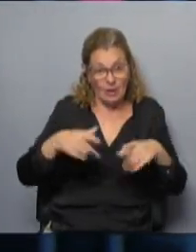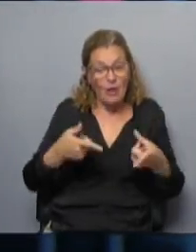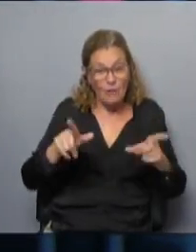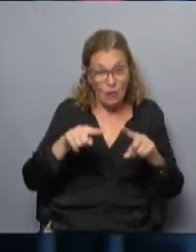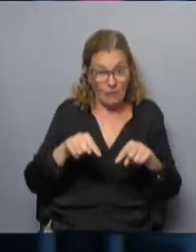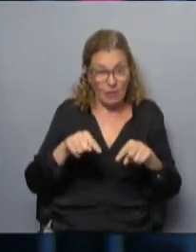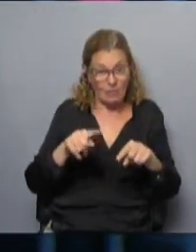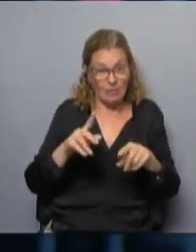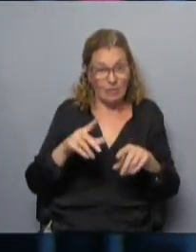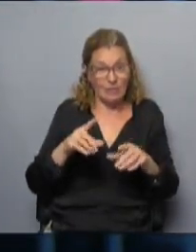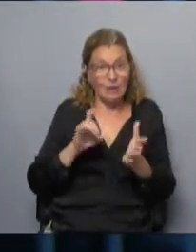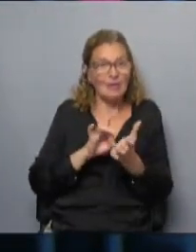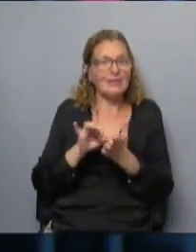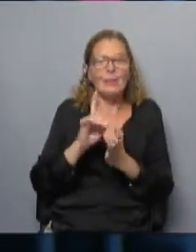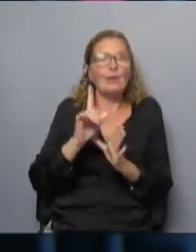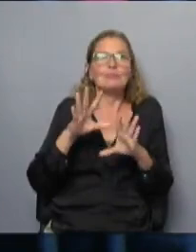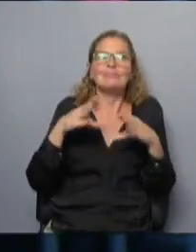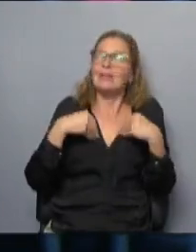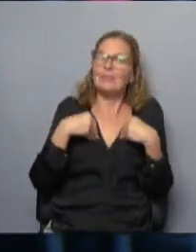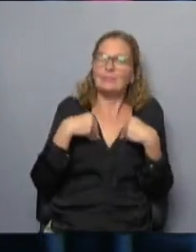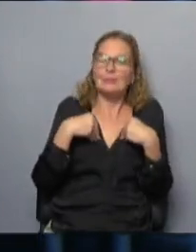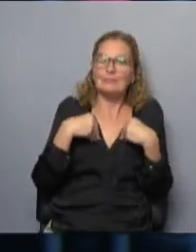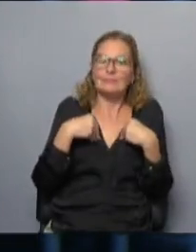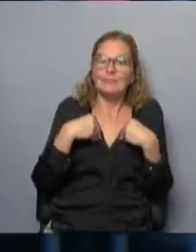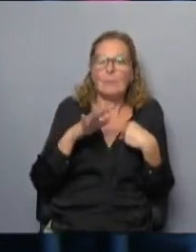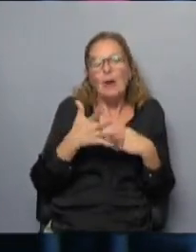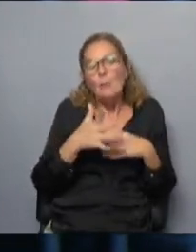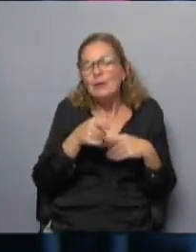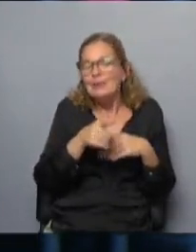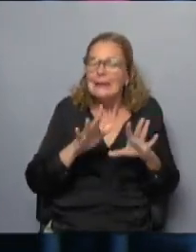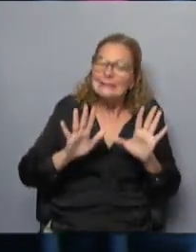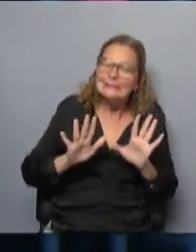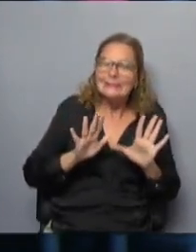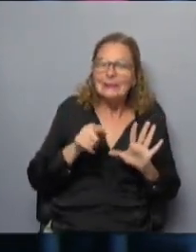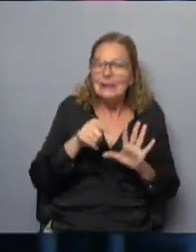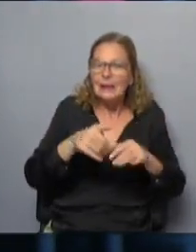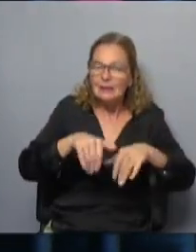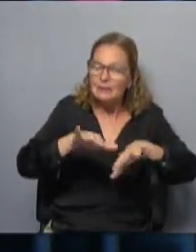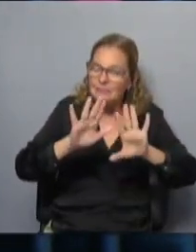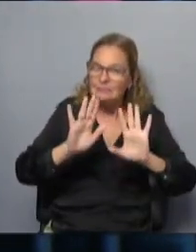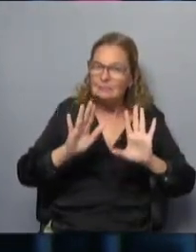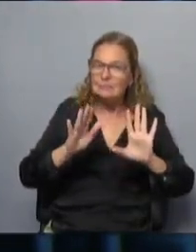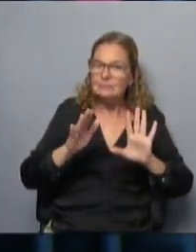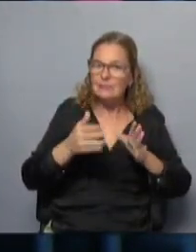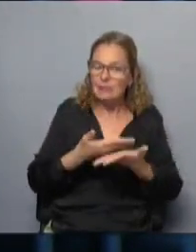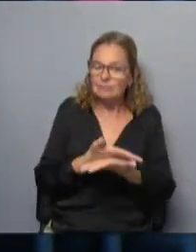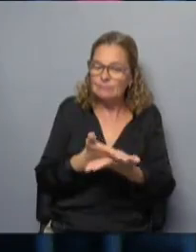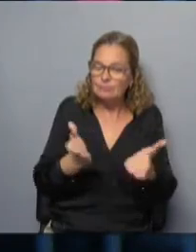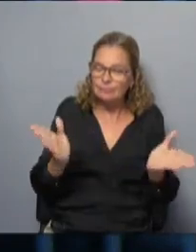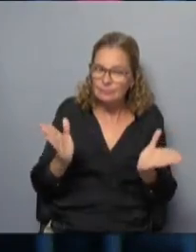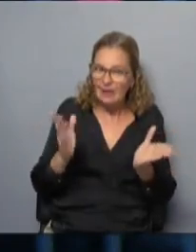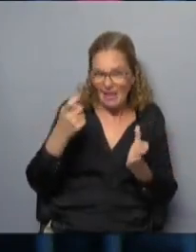ese vagón no hay convencimiento son más o menos tan ahí y ahí abro el abanico de